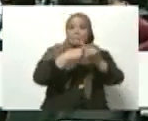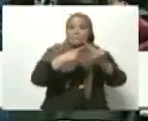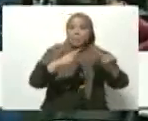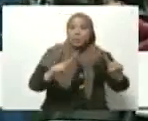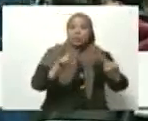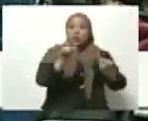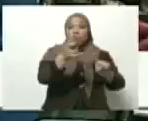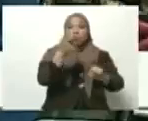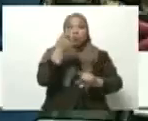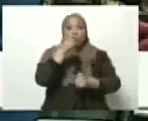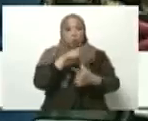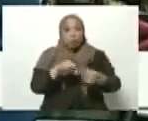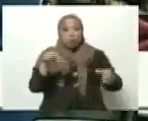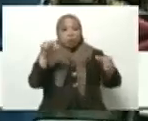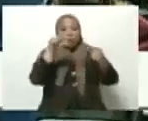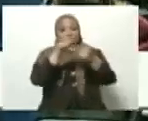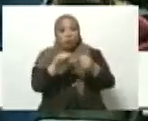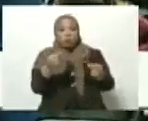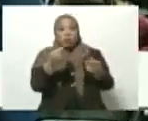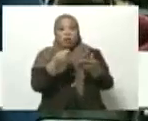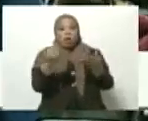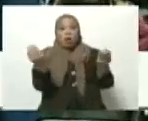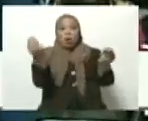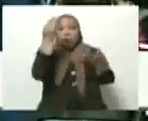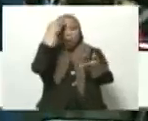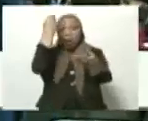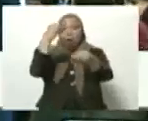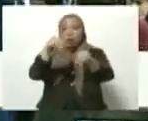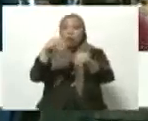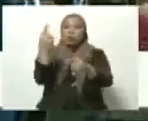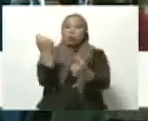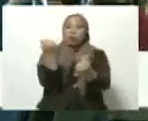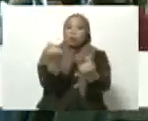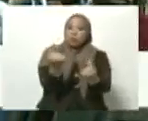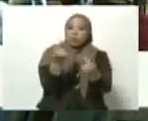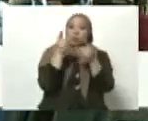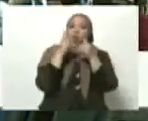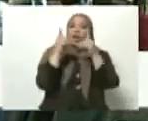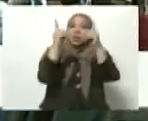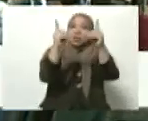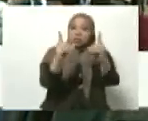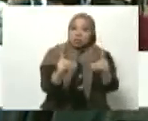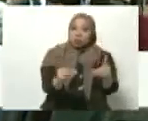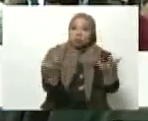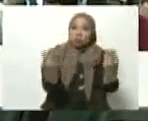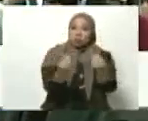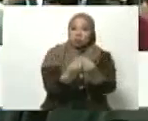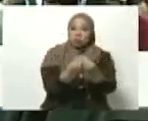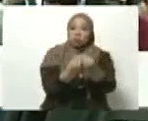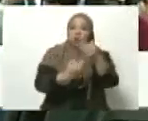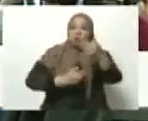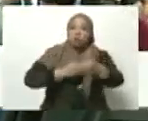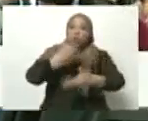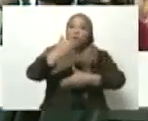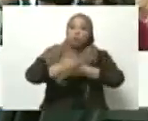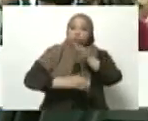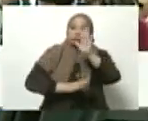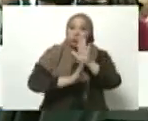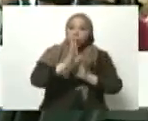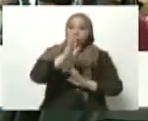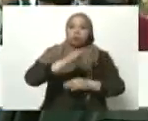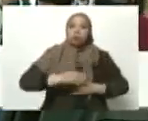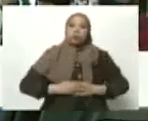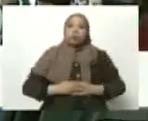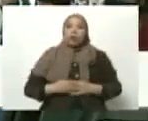de Maduro cuando se trataba de elaborar los acuerdos económicos y otras transacciones que mantenían al régimen a flote. El gobierno de